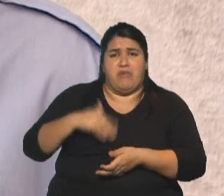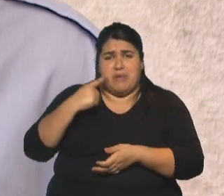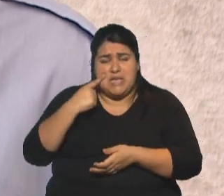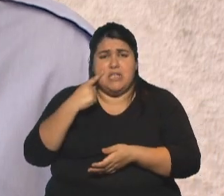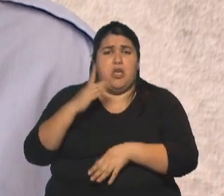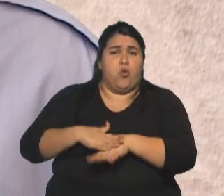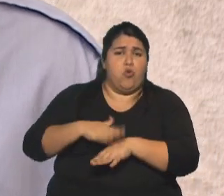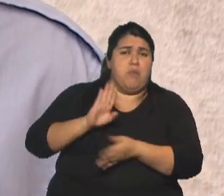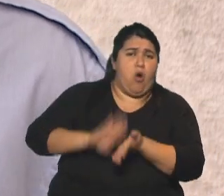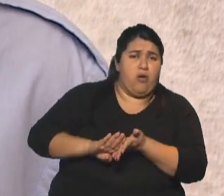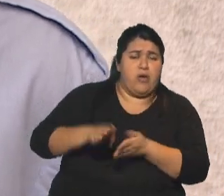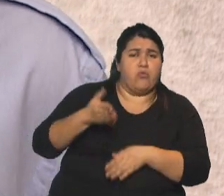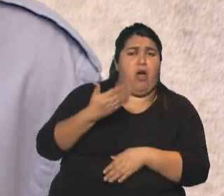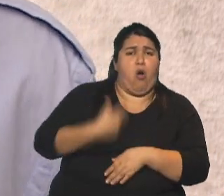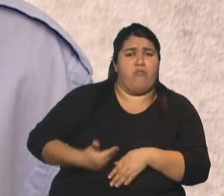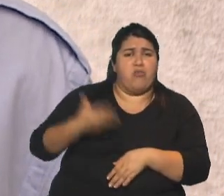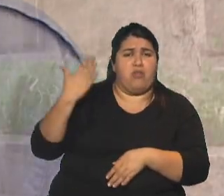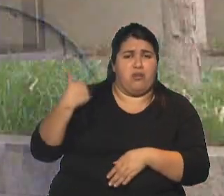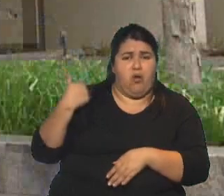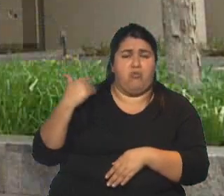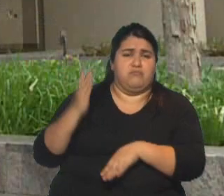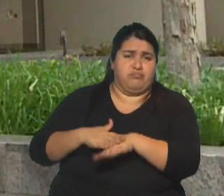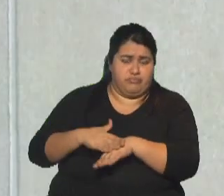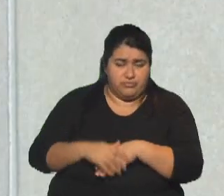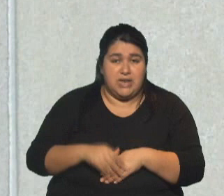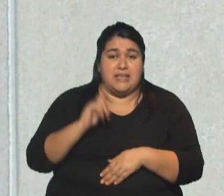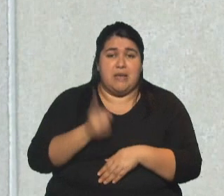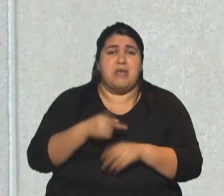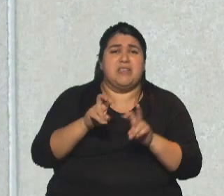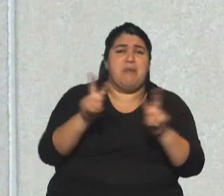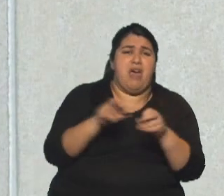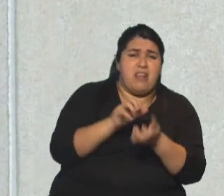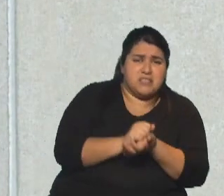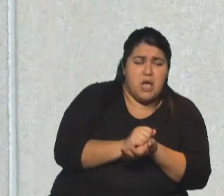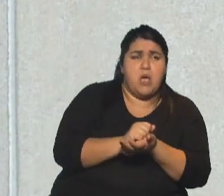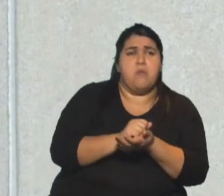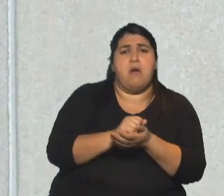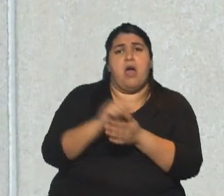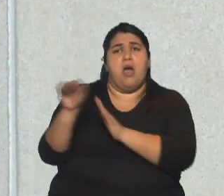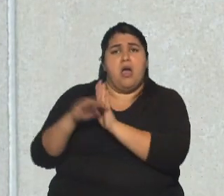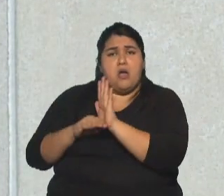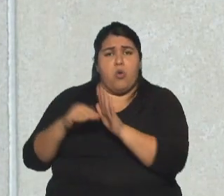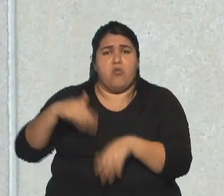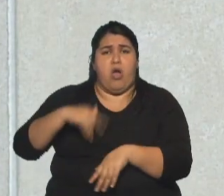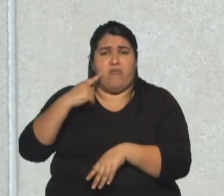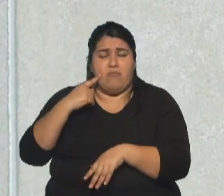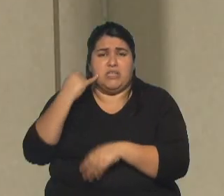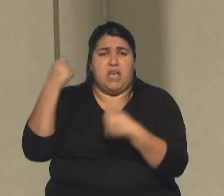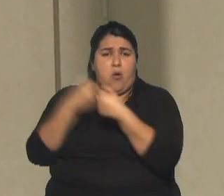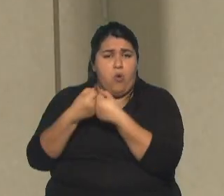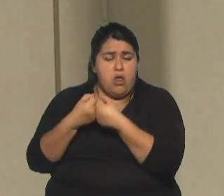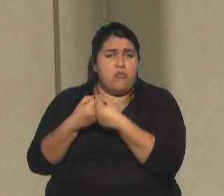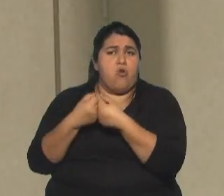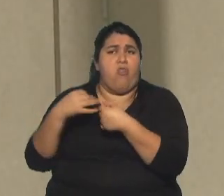anterior, la dificultad para acumular reservas, la dificultad para cumplir con las metas que el propio Fondo y el gobierno han